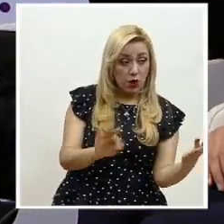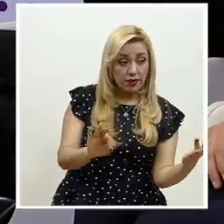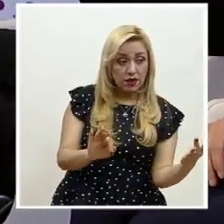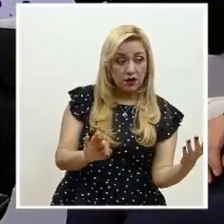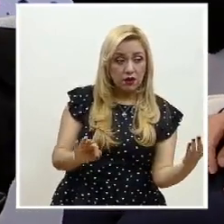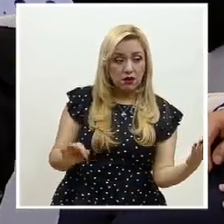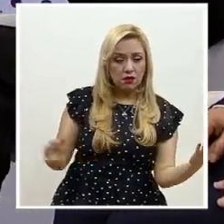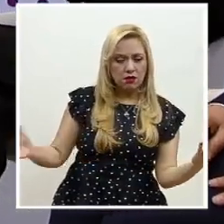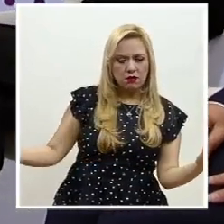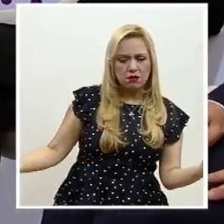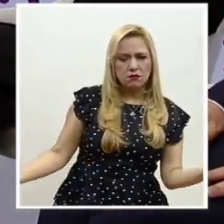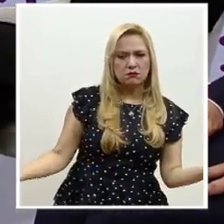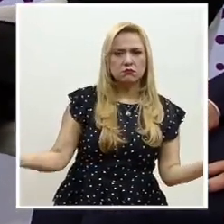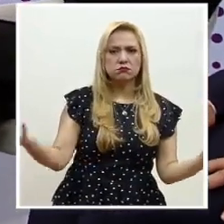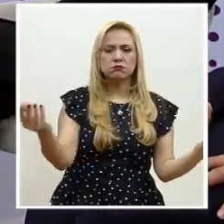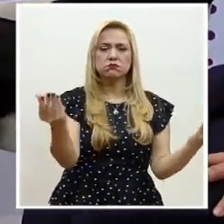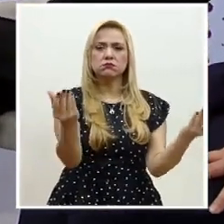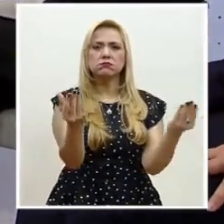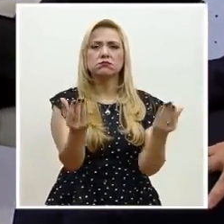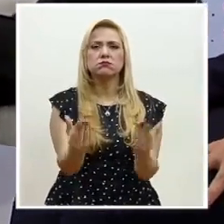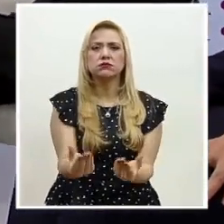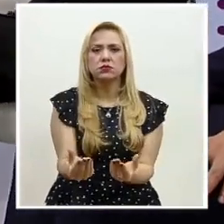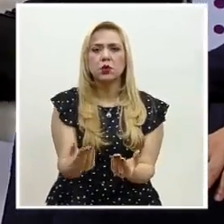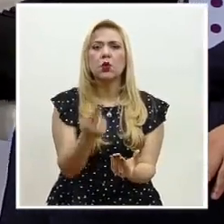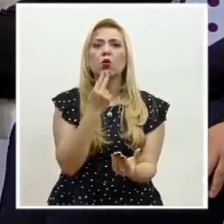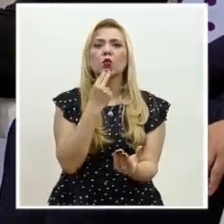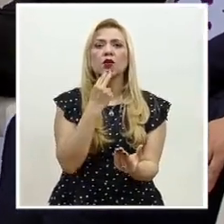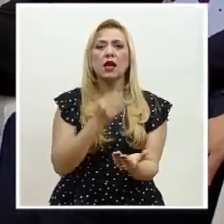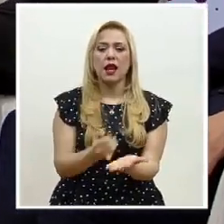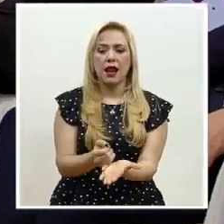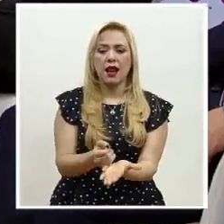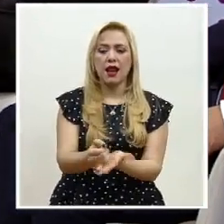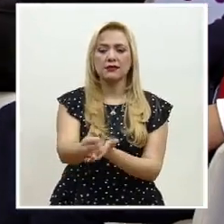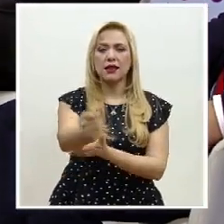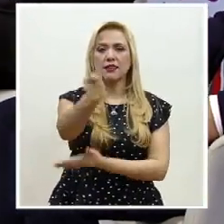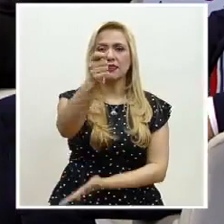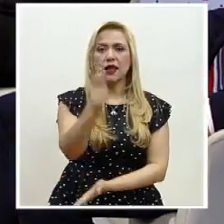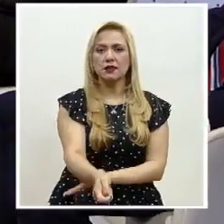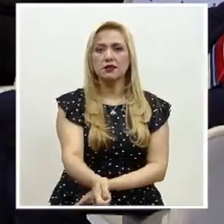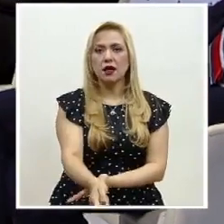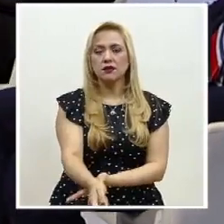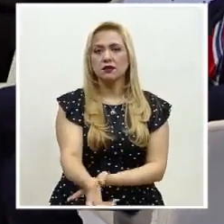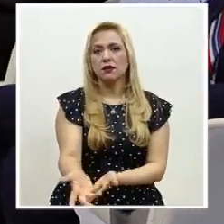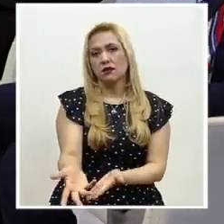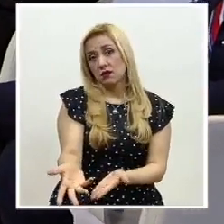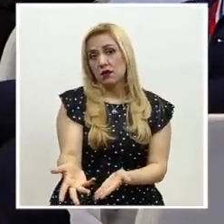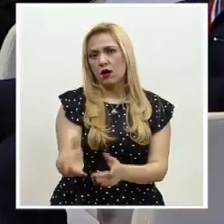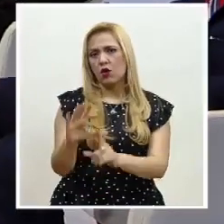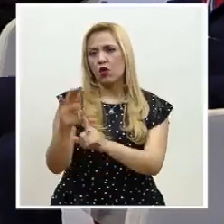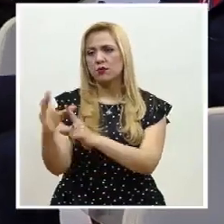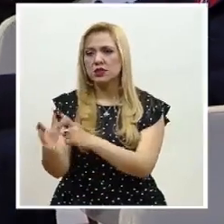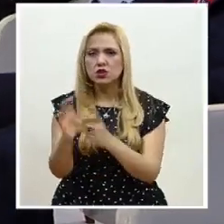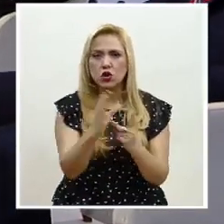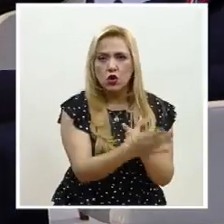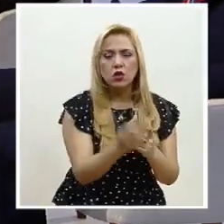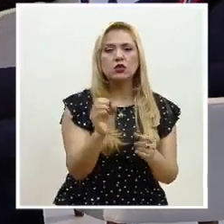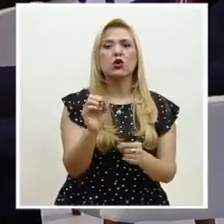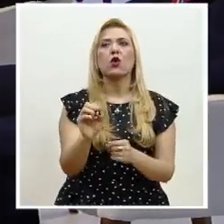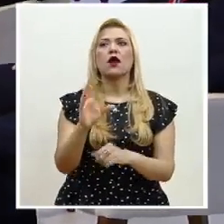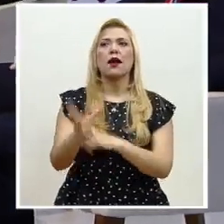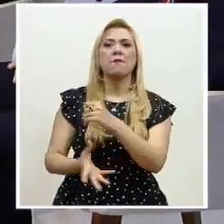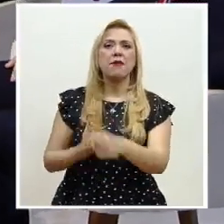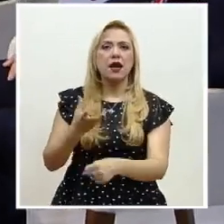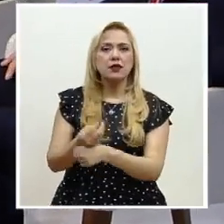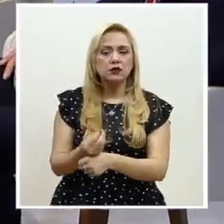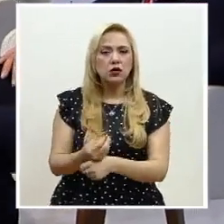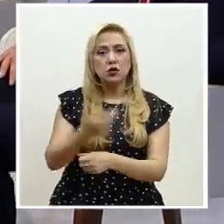teórico, pero también cómo esa sentencia puede ser útil en otras instancias, ¿no? Ante la comisión, etcétera, en una reparación como víctimas